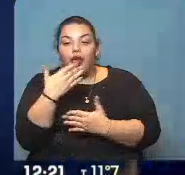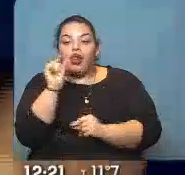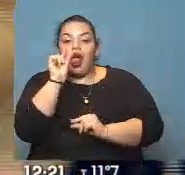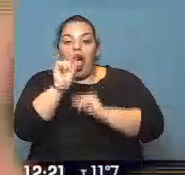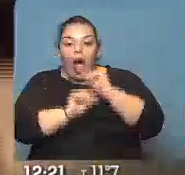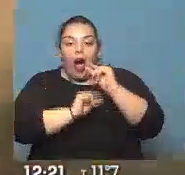uso de la quimioterapia